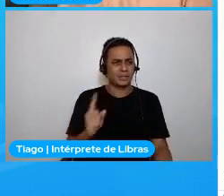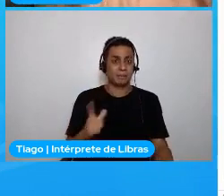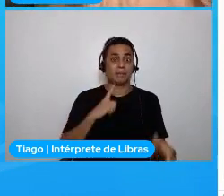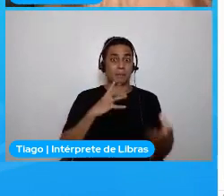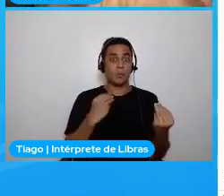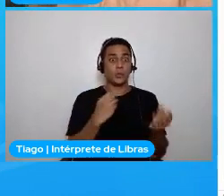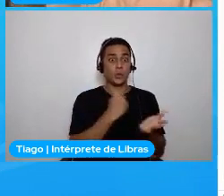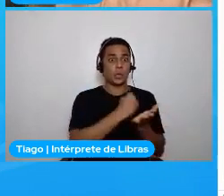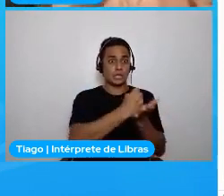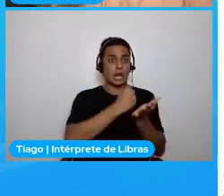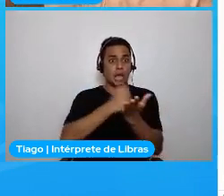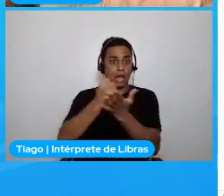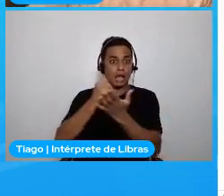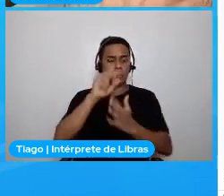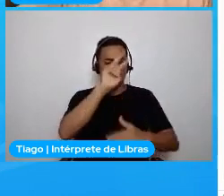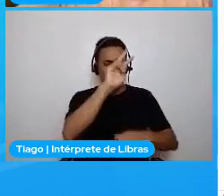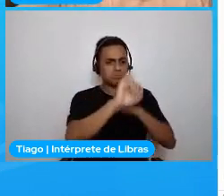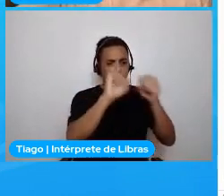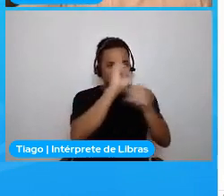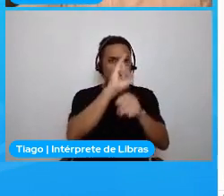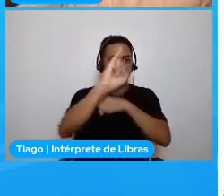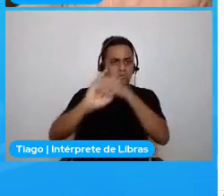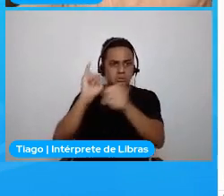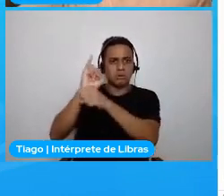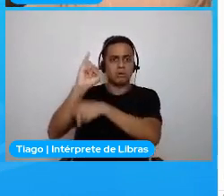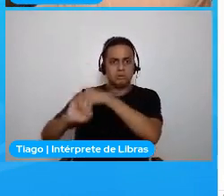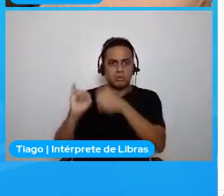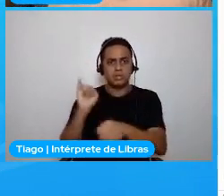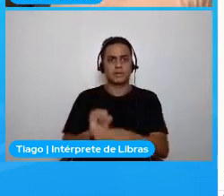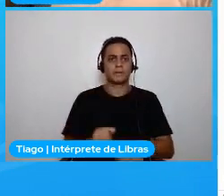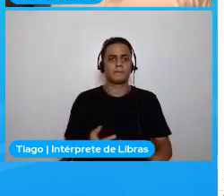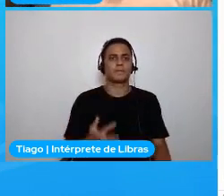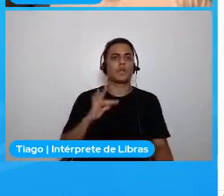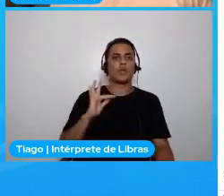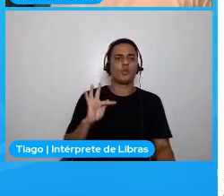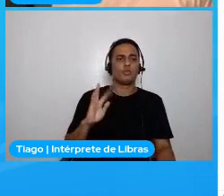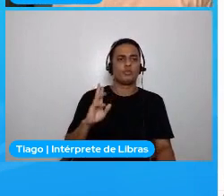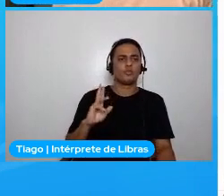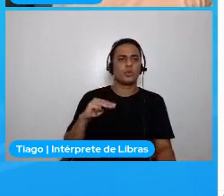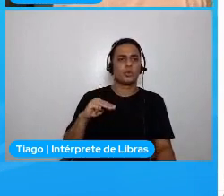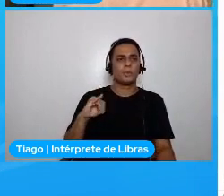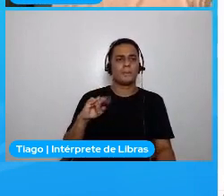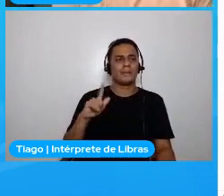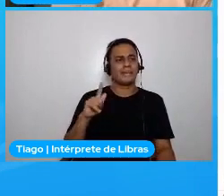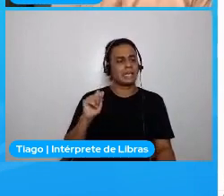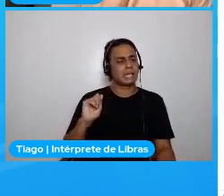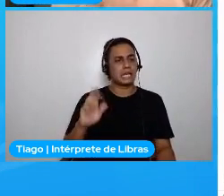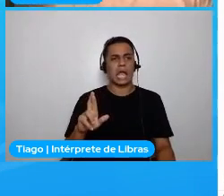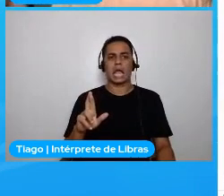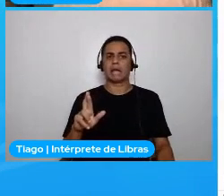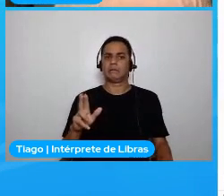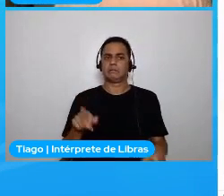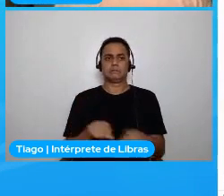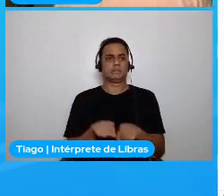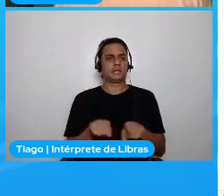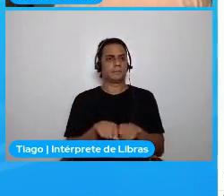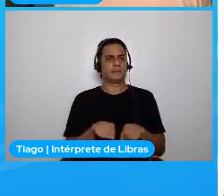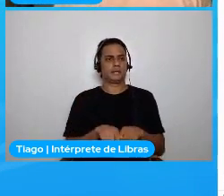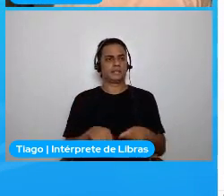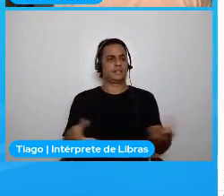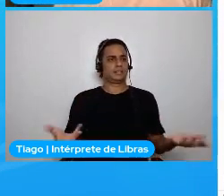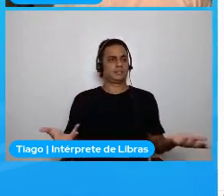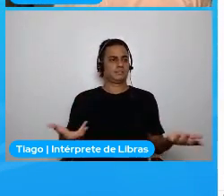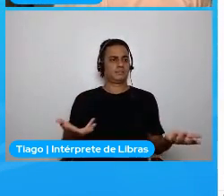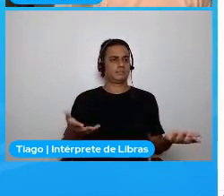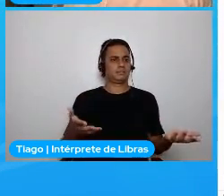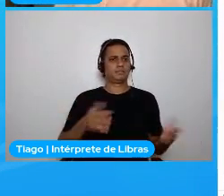que su objeto nos dice Internet en su descripción. Fumigar también. También ya bueno, en ese momento de pandemia no sabíamos